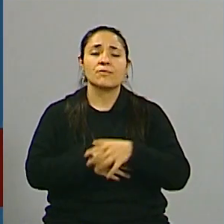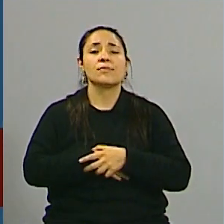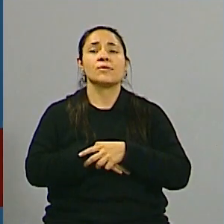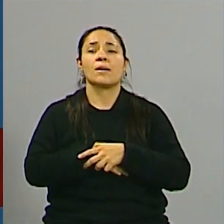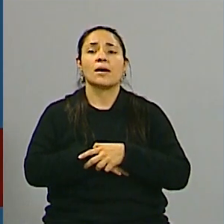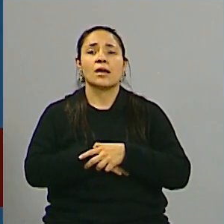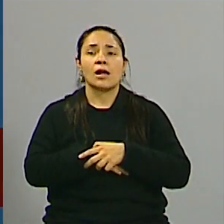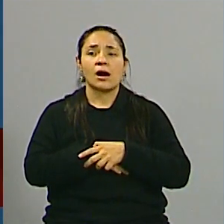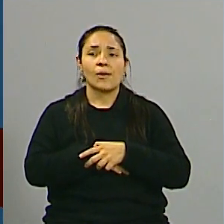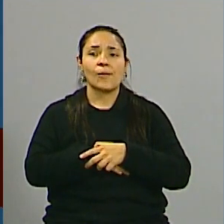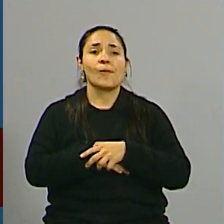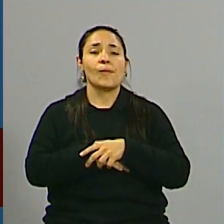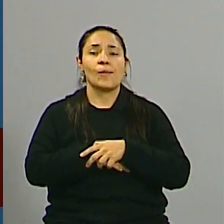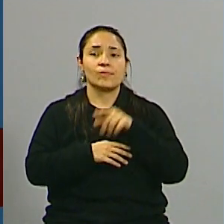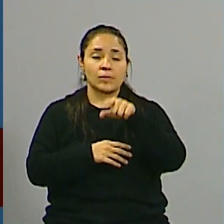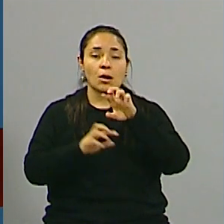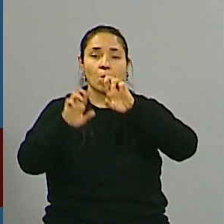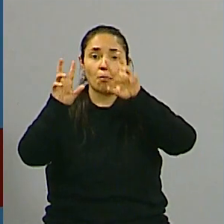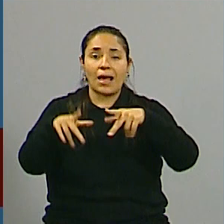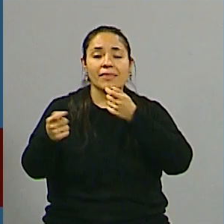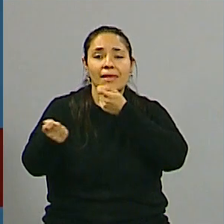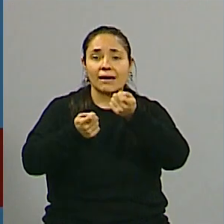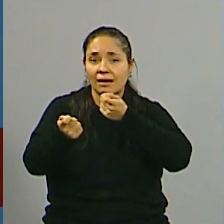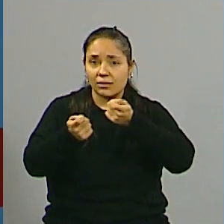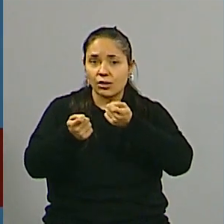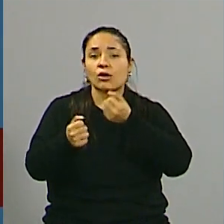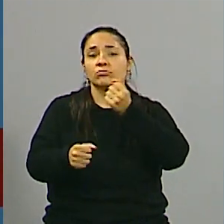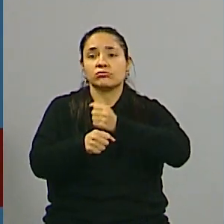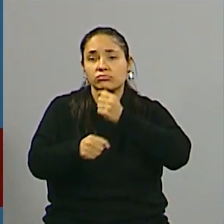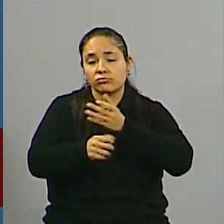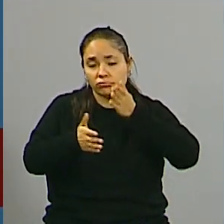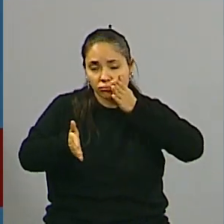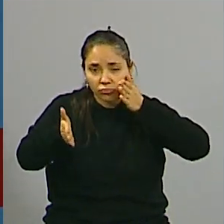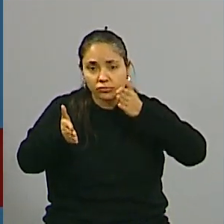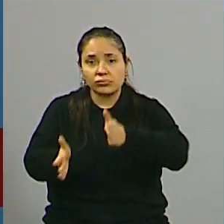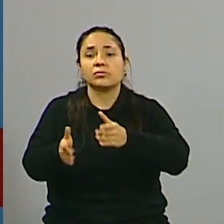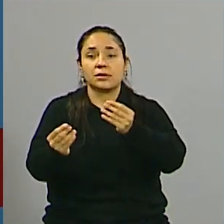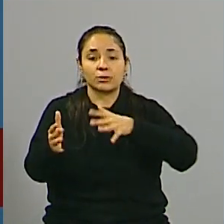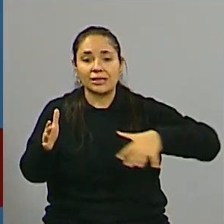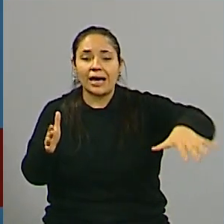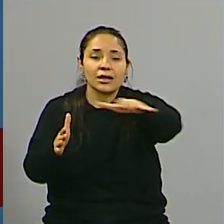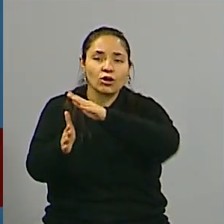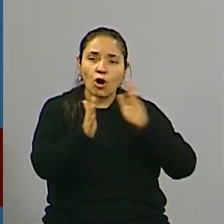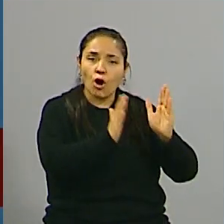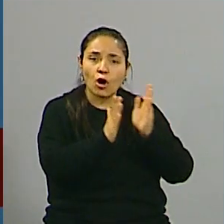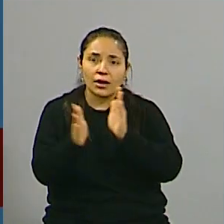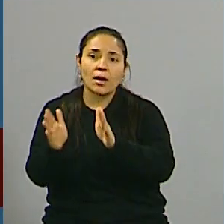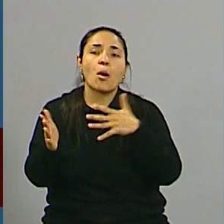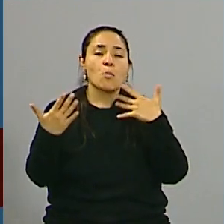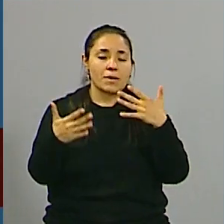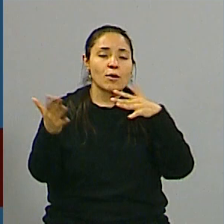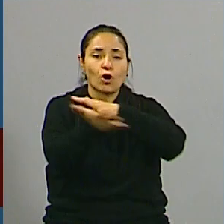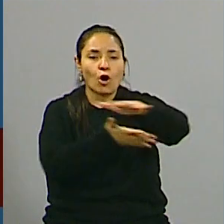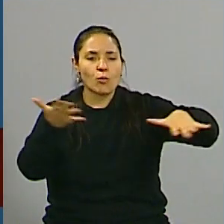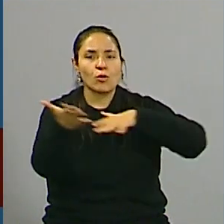puede desarrollar un plan de gestión, un plan rector, digamos, que ordene el territorio, que sea participativo con la